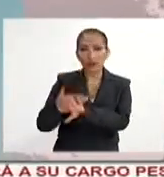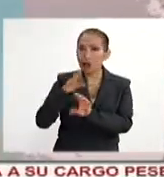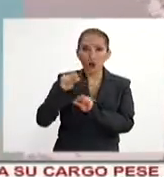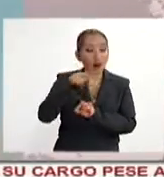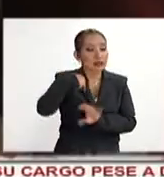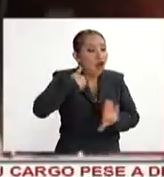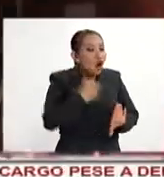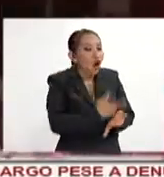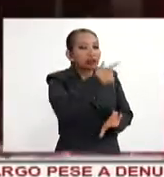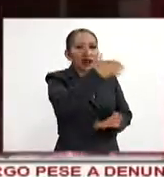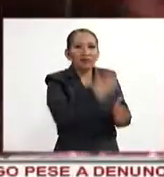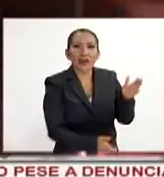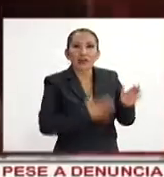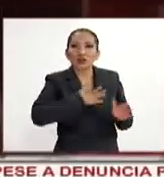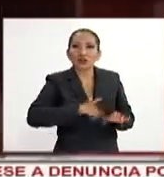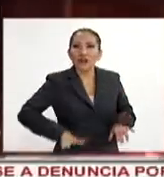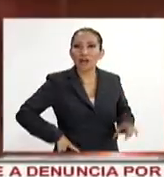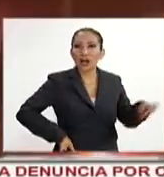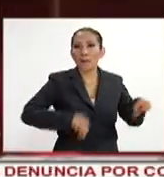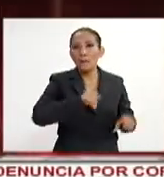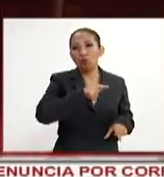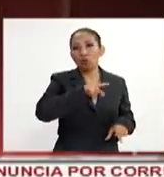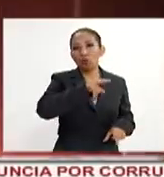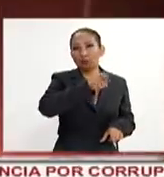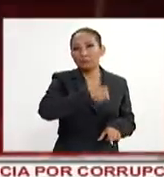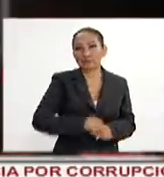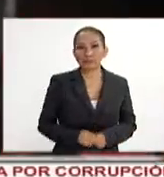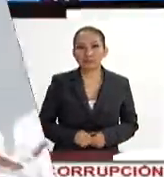contra de la impunidad del gobierno de Maduro.